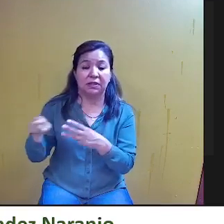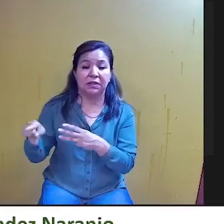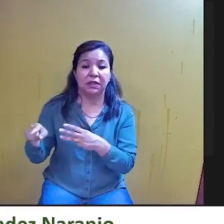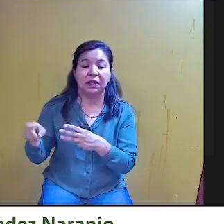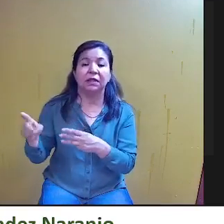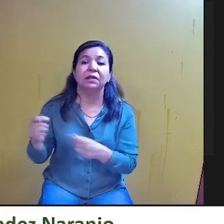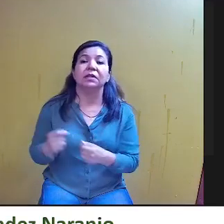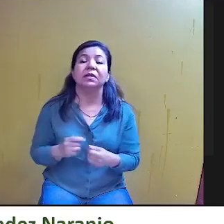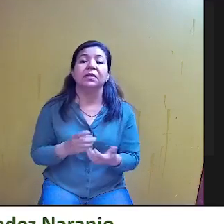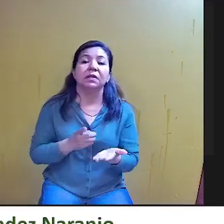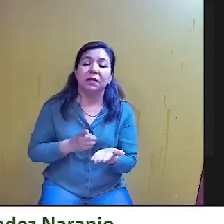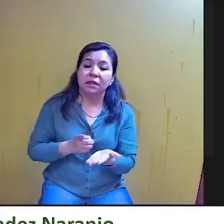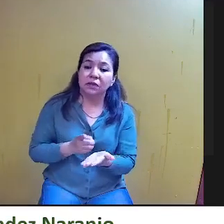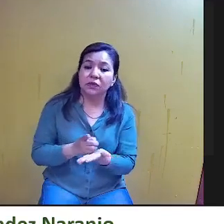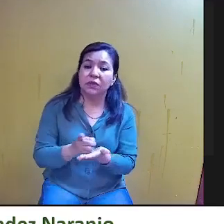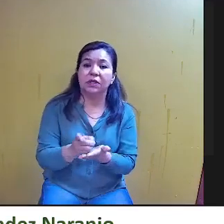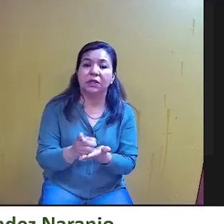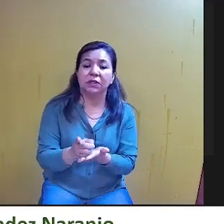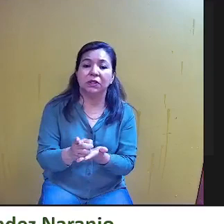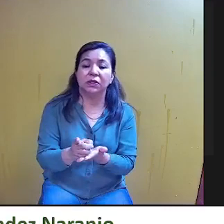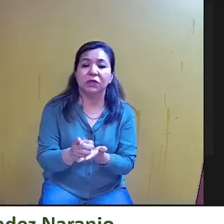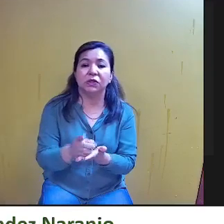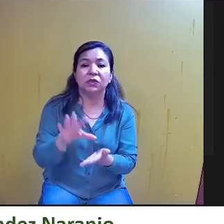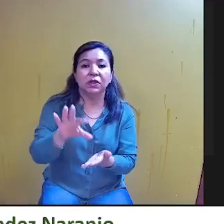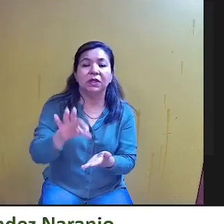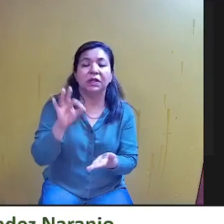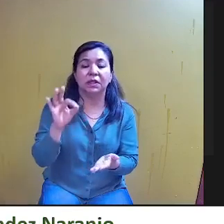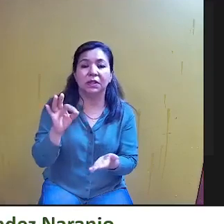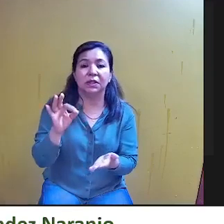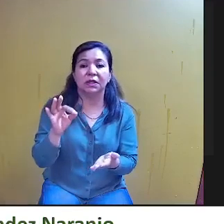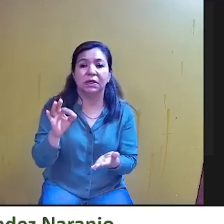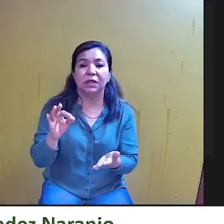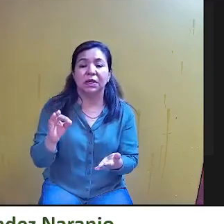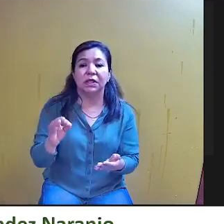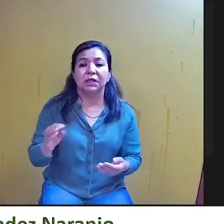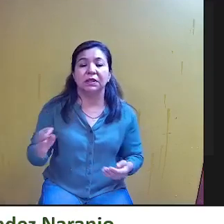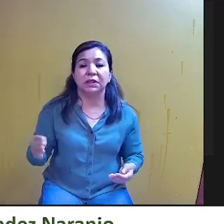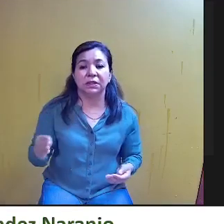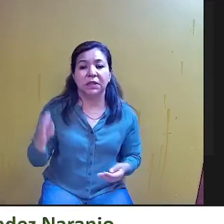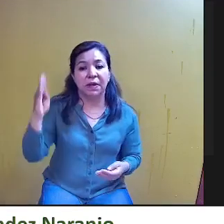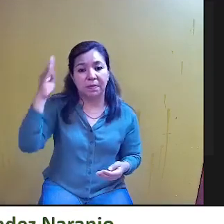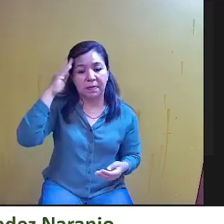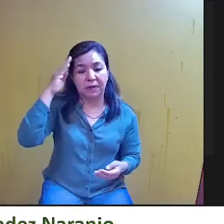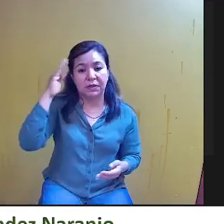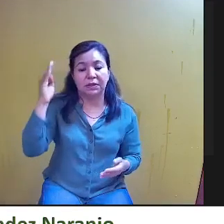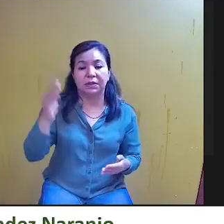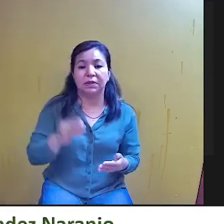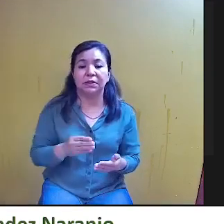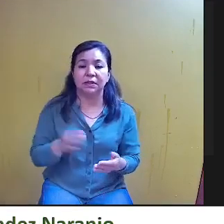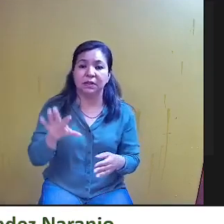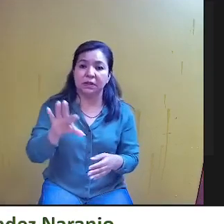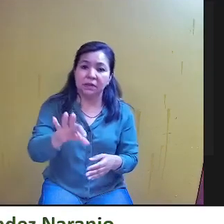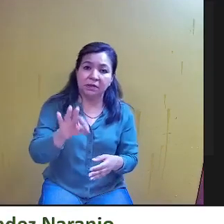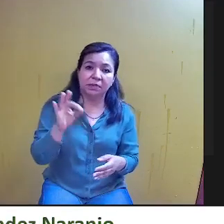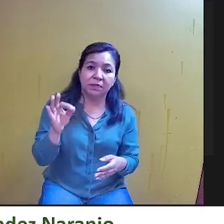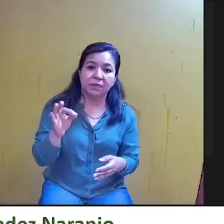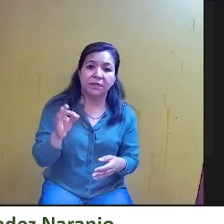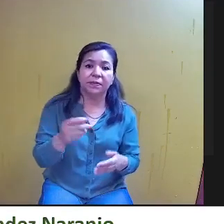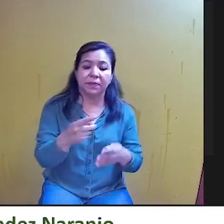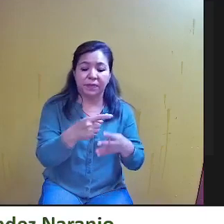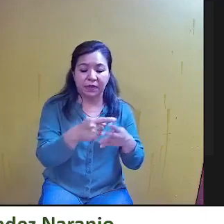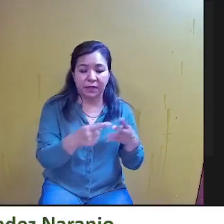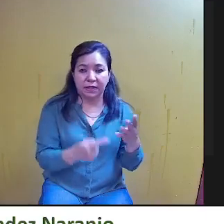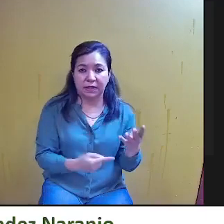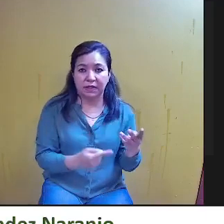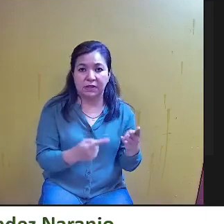ser designado presidente distrital por haber obtenido la mayor calificación en el proceso de designación. En ese orden, el proyecto de la